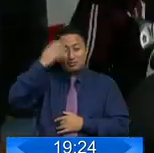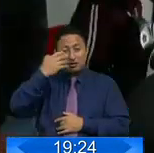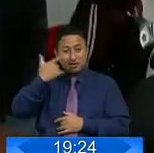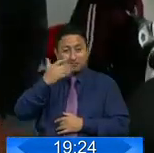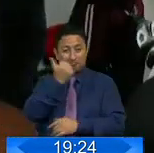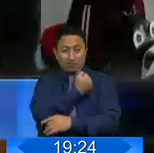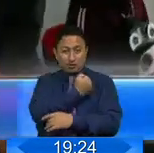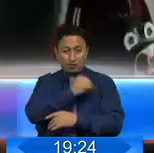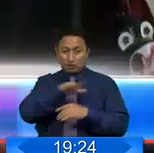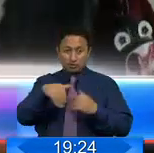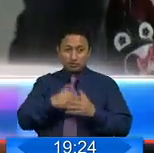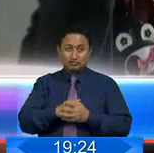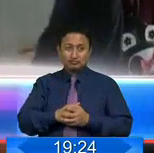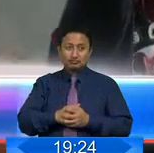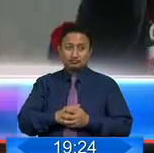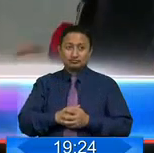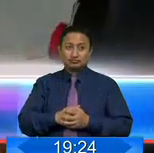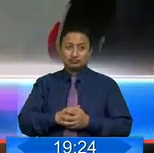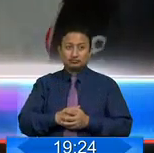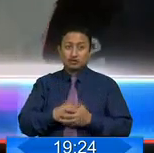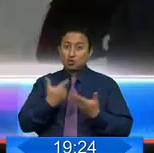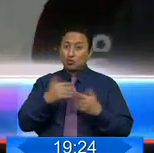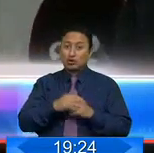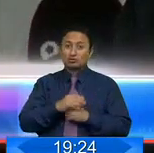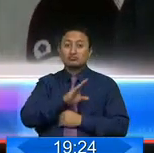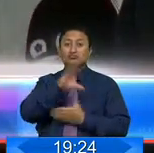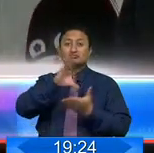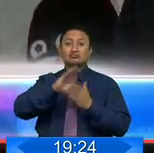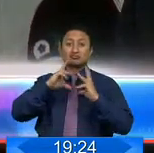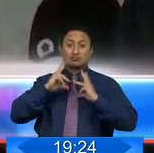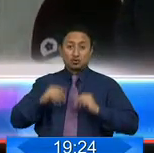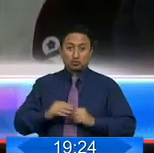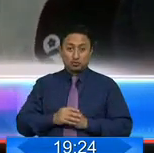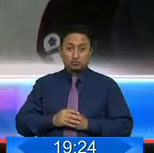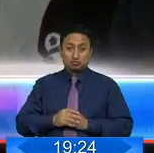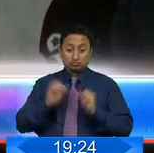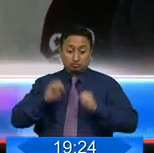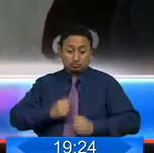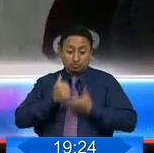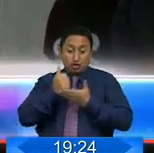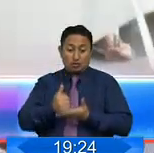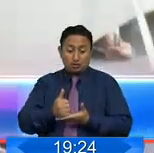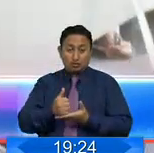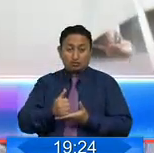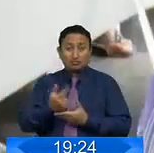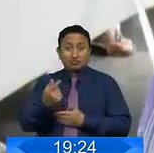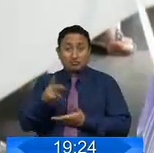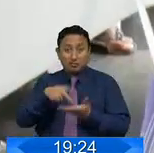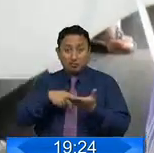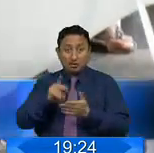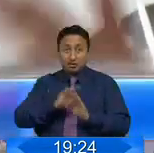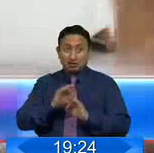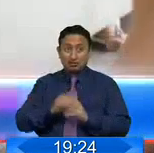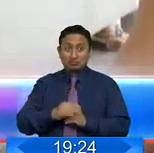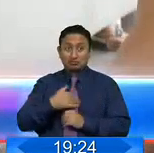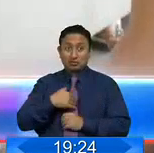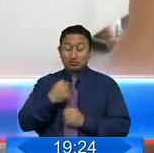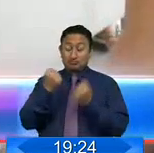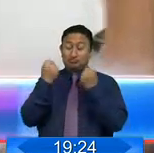cualquier centro asistencial y nos pueden brindar una ayuda sin fines de lucro. Estoy sorprendida.